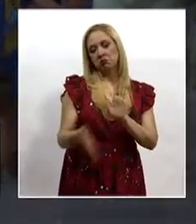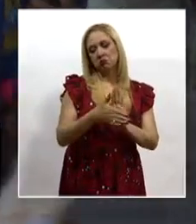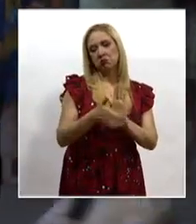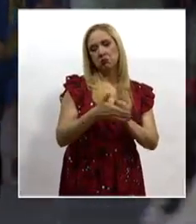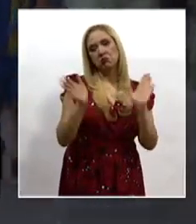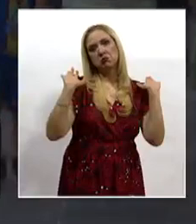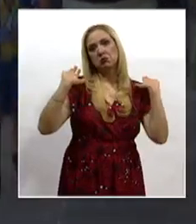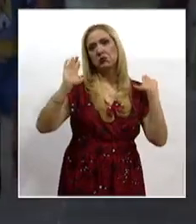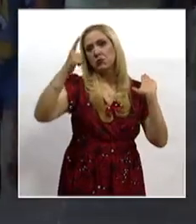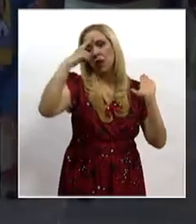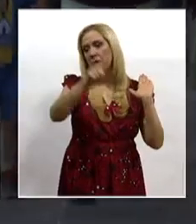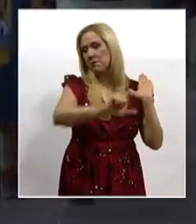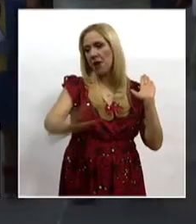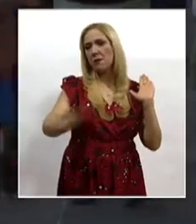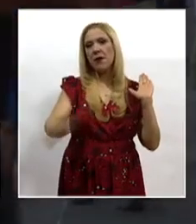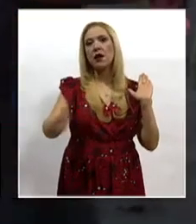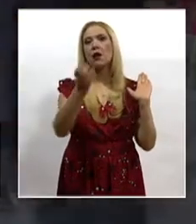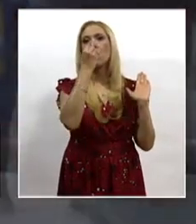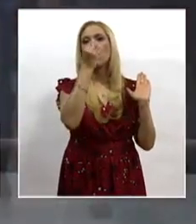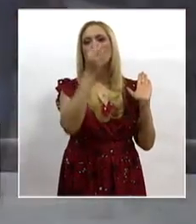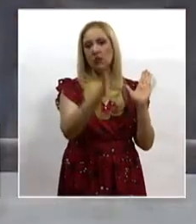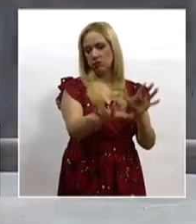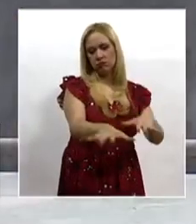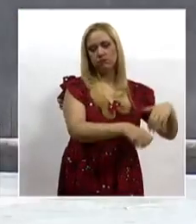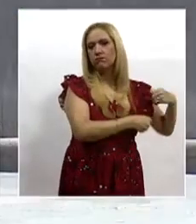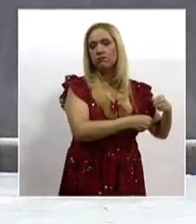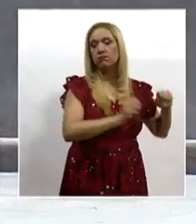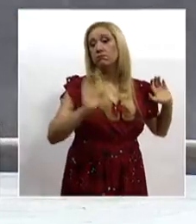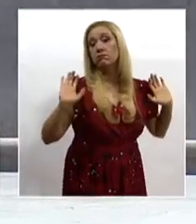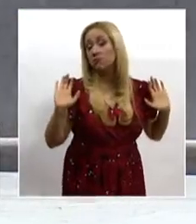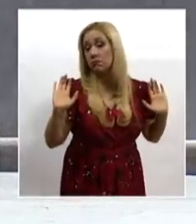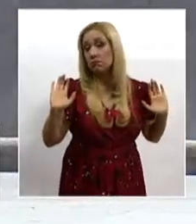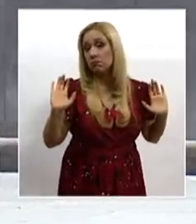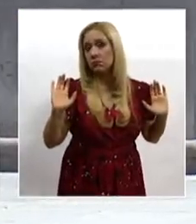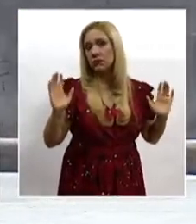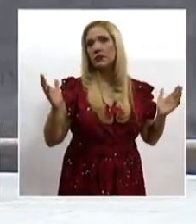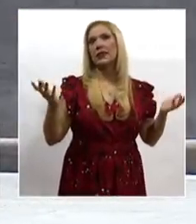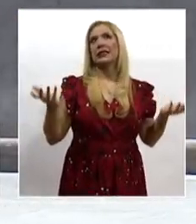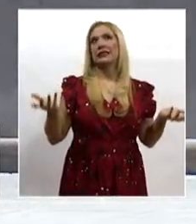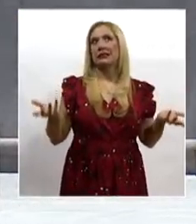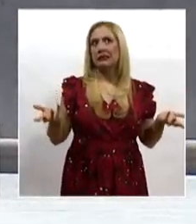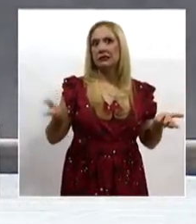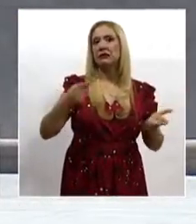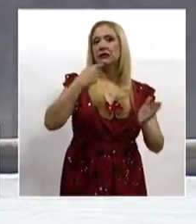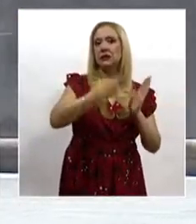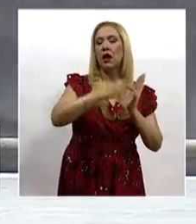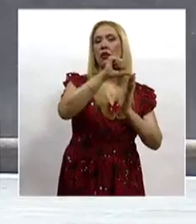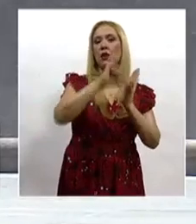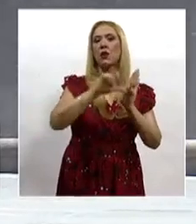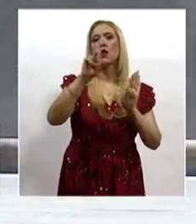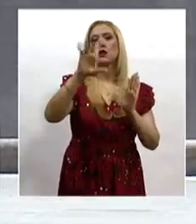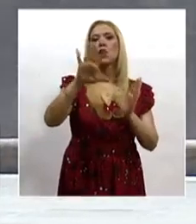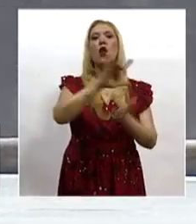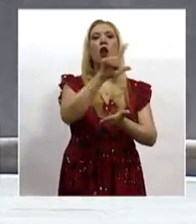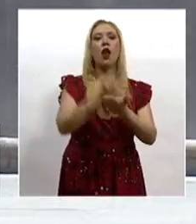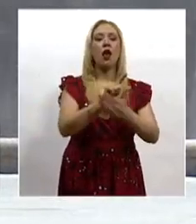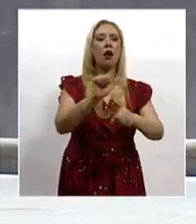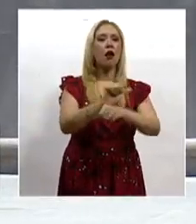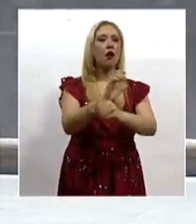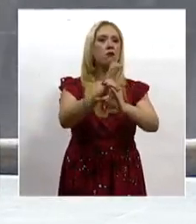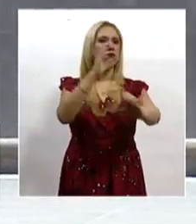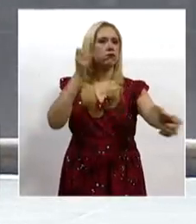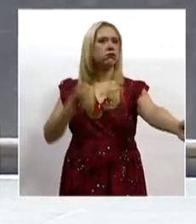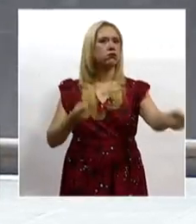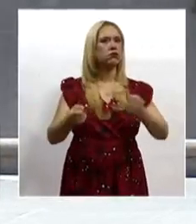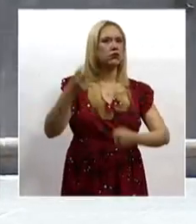se cumpla con la obligación alimentaria. Lo anterior, al realizar una interpretación conforme del artículo 35 de la Ley de Transporte Público de